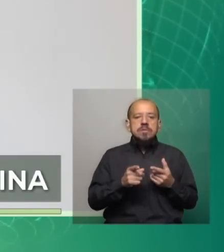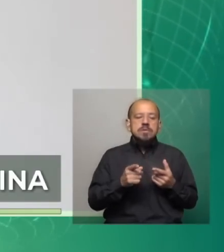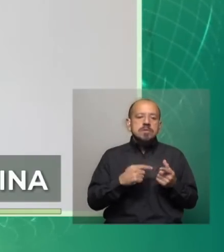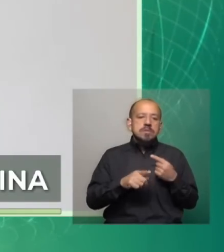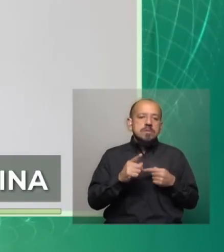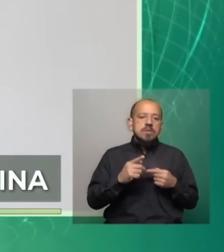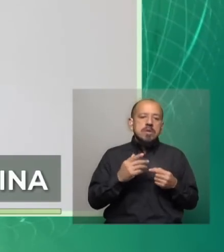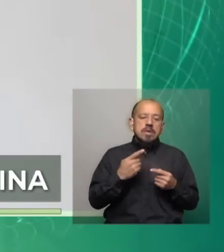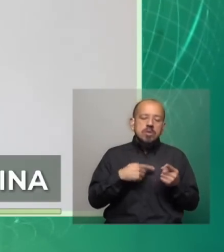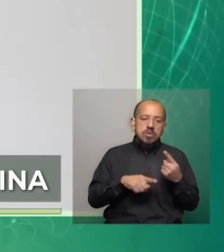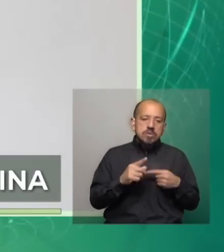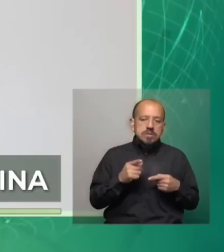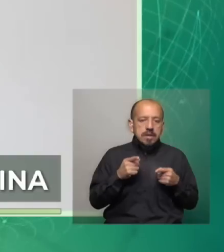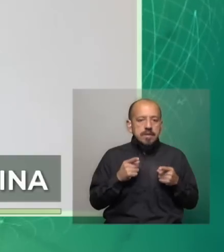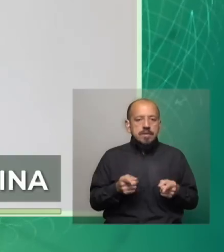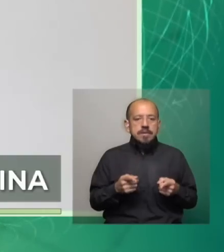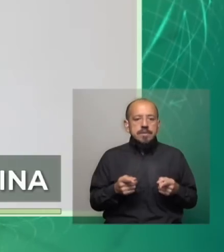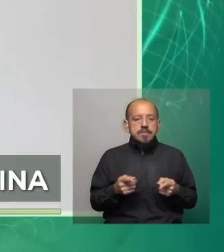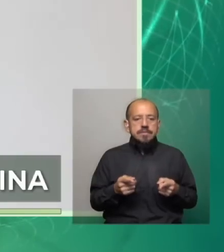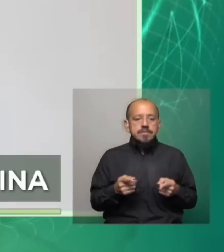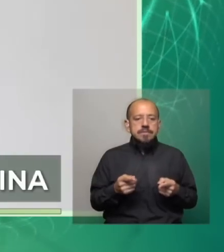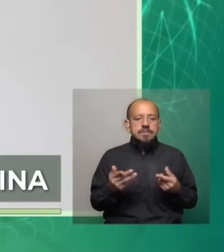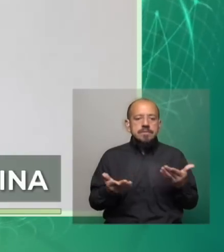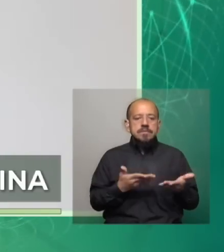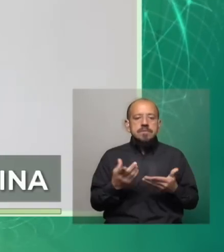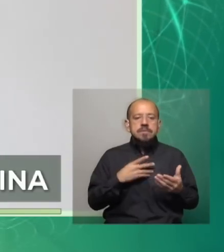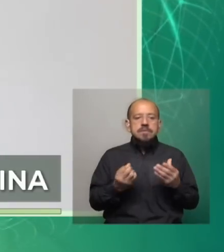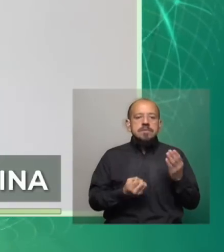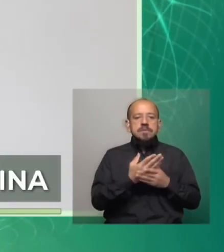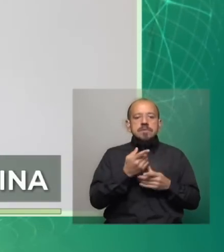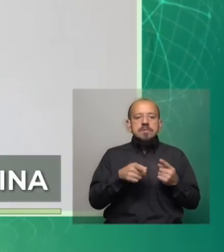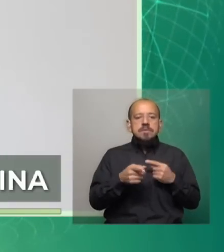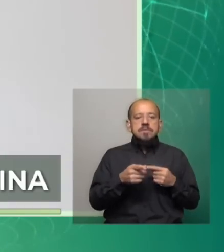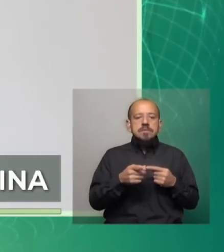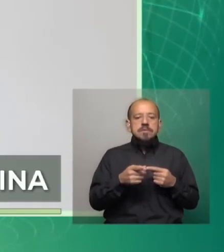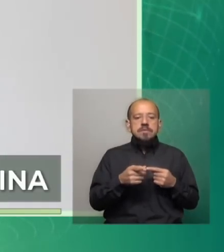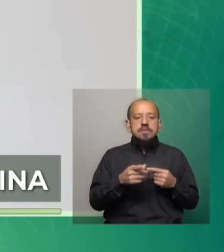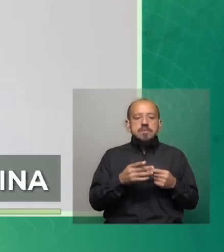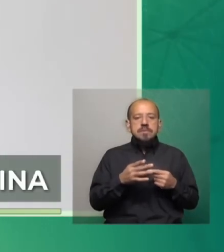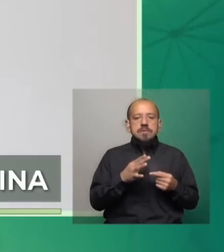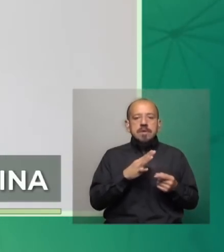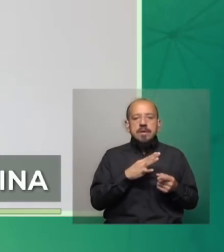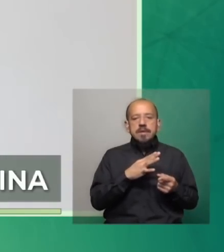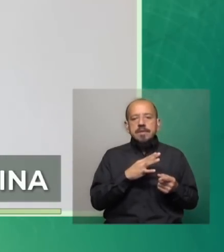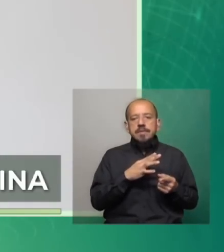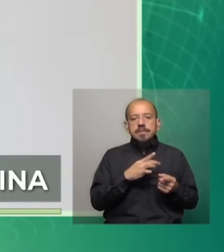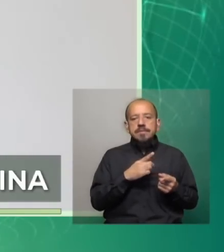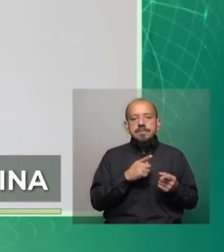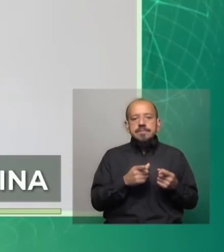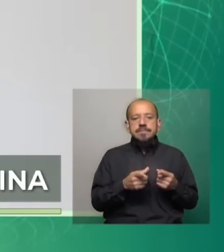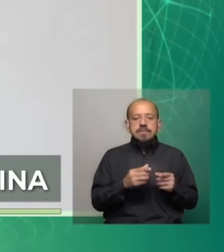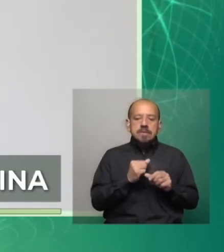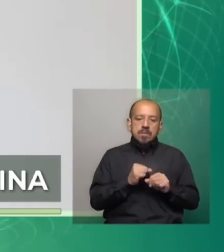y queremos que ahí se den los nuevos descubrimientos de nuevos talentos donde se